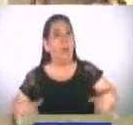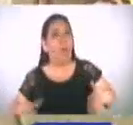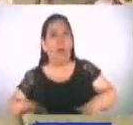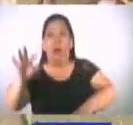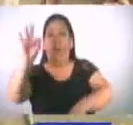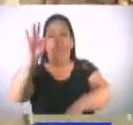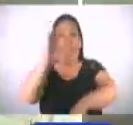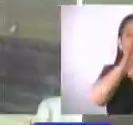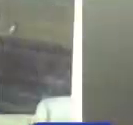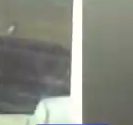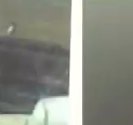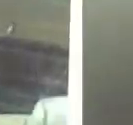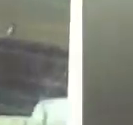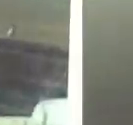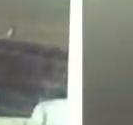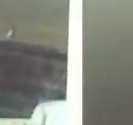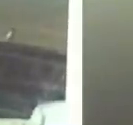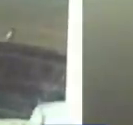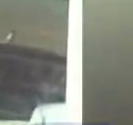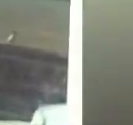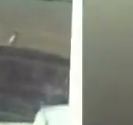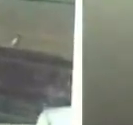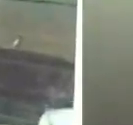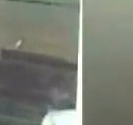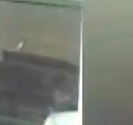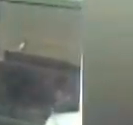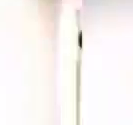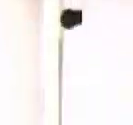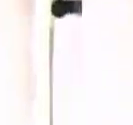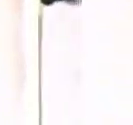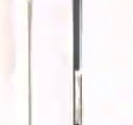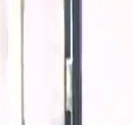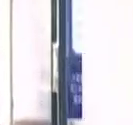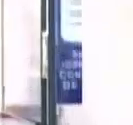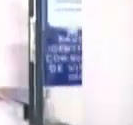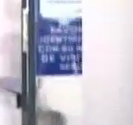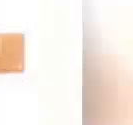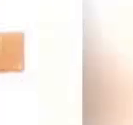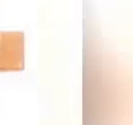los casos sigan al alza. Este es un informe de Jacqueline Orellana.